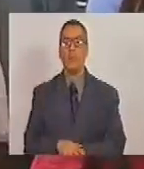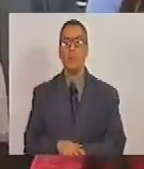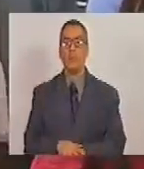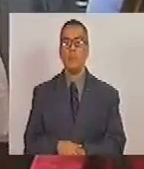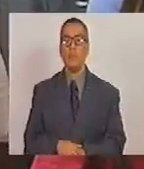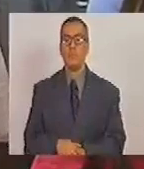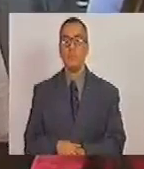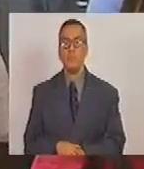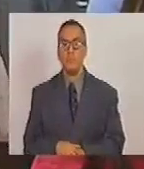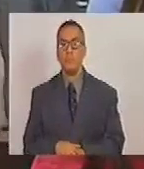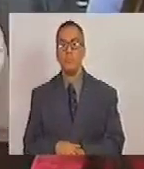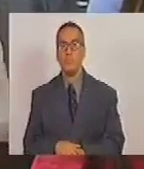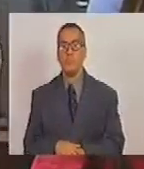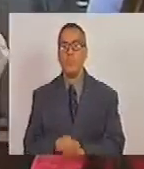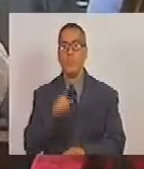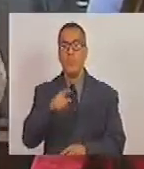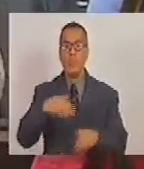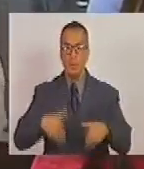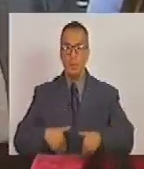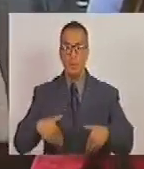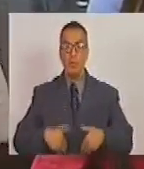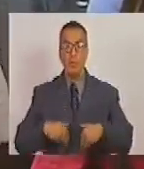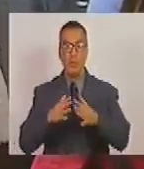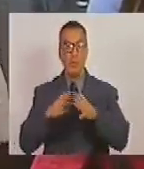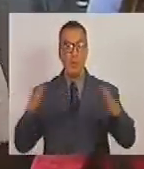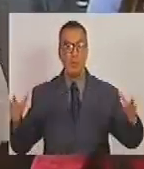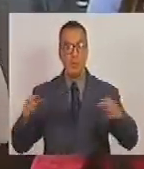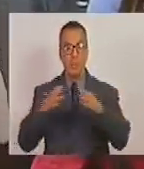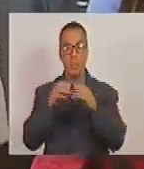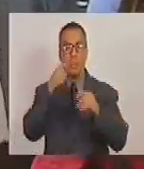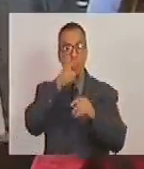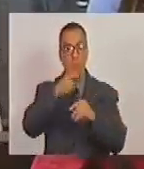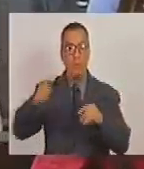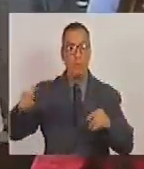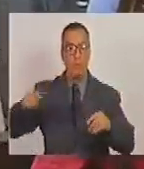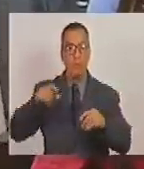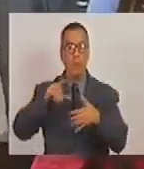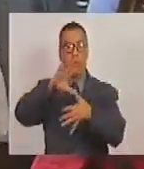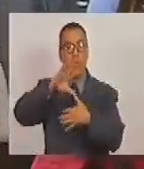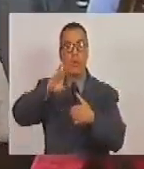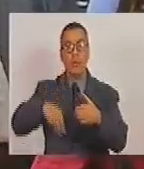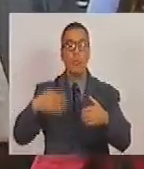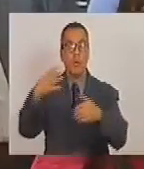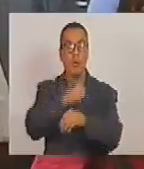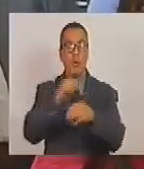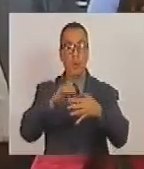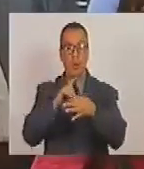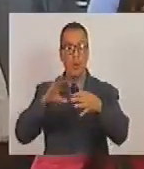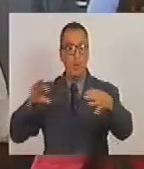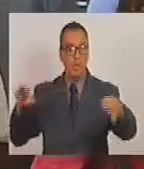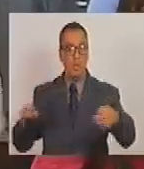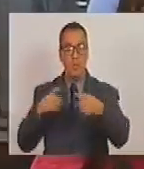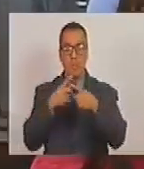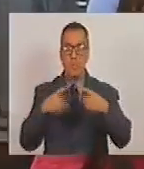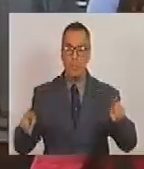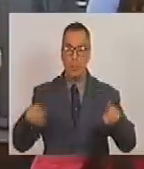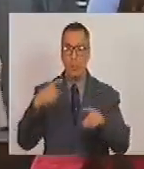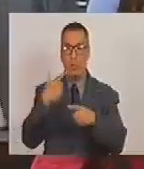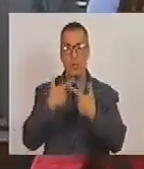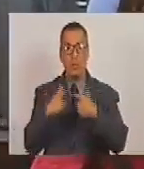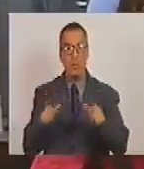este esfuerzo titánico de los pueblos latinoamericanos por lograr su independencia hoy